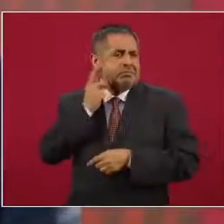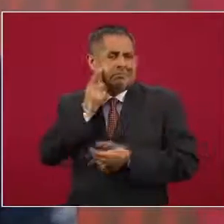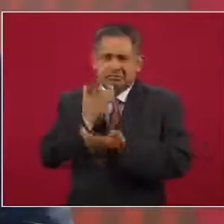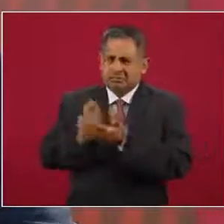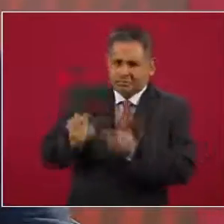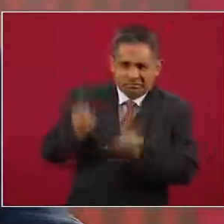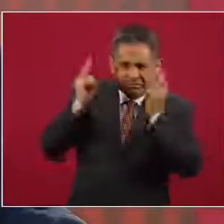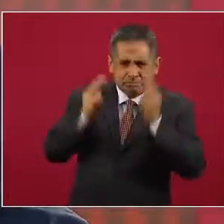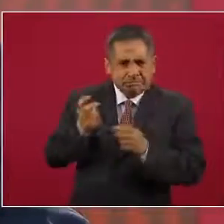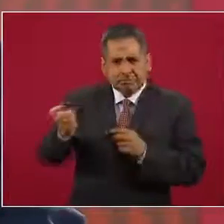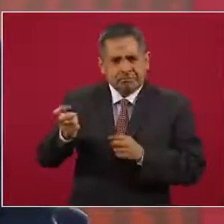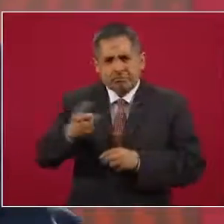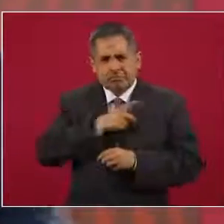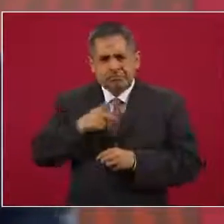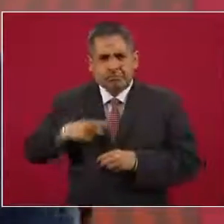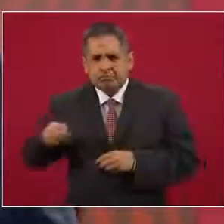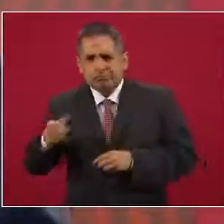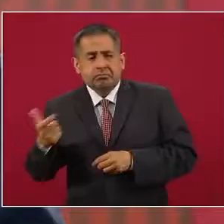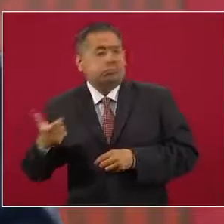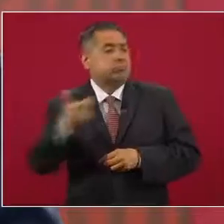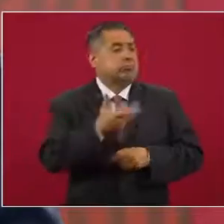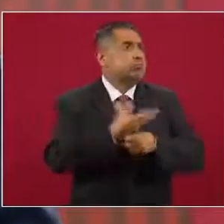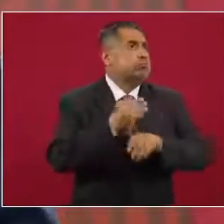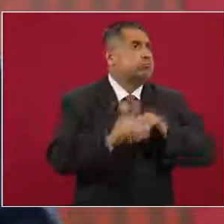Legislativo. Y eso